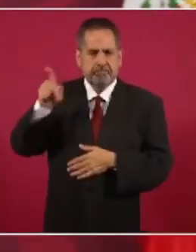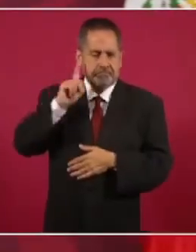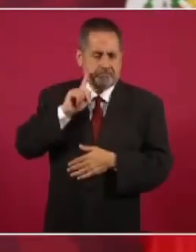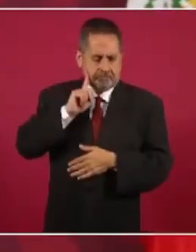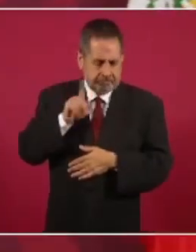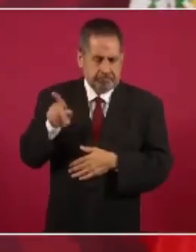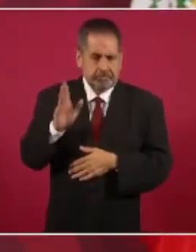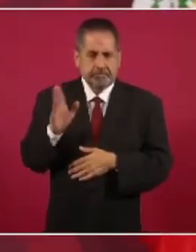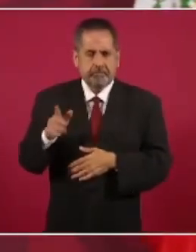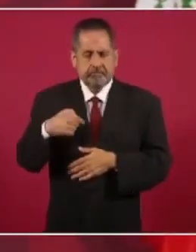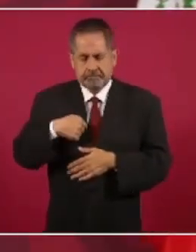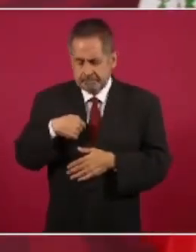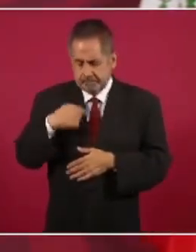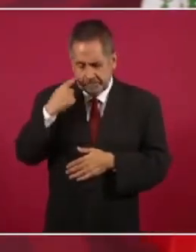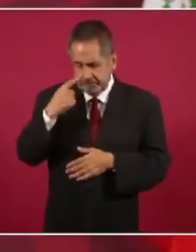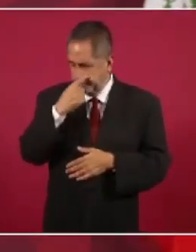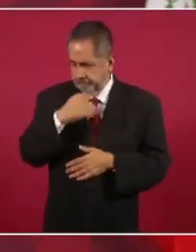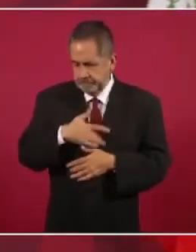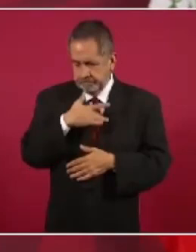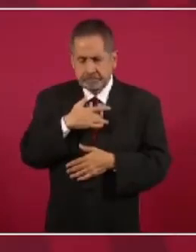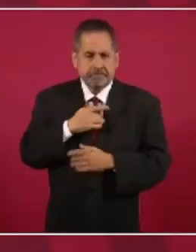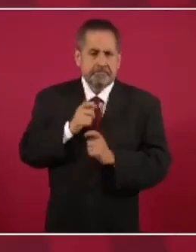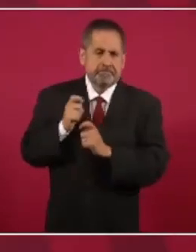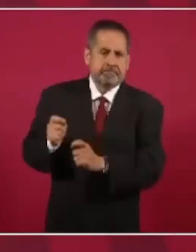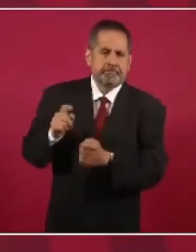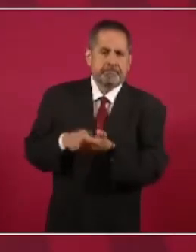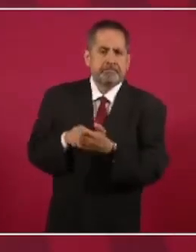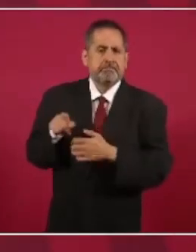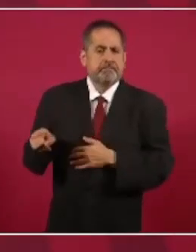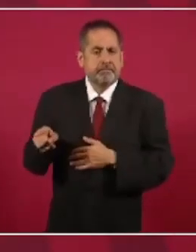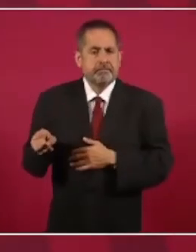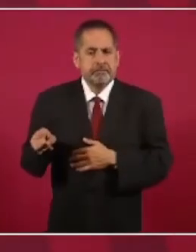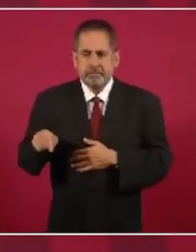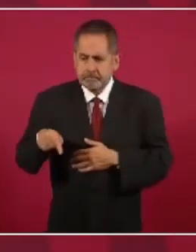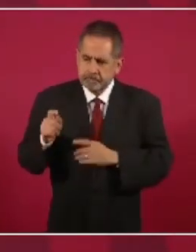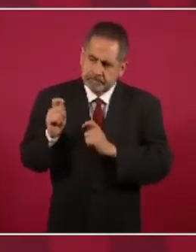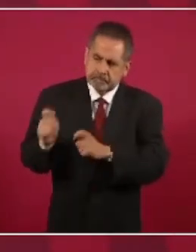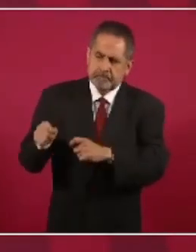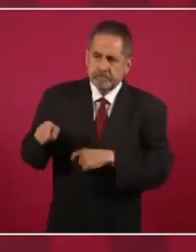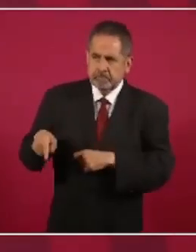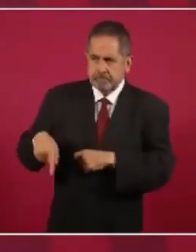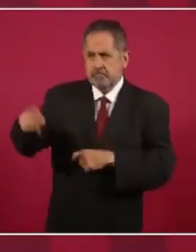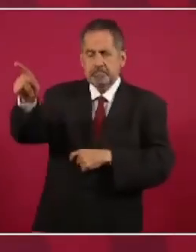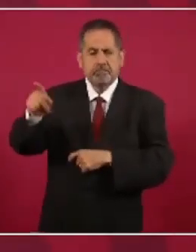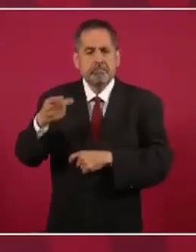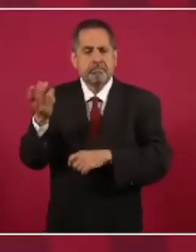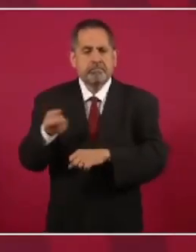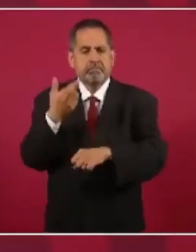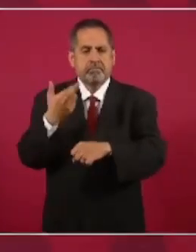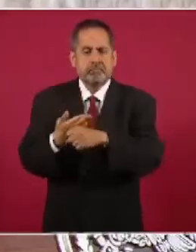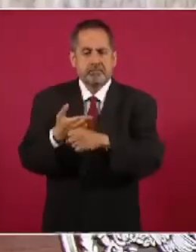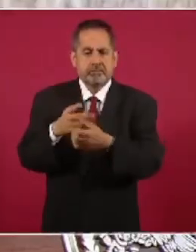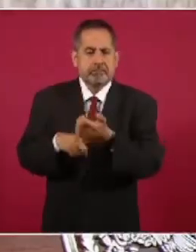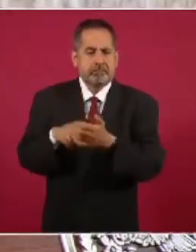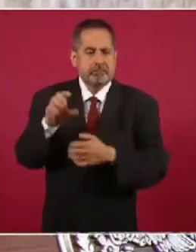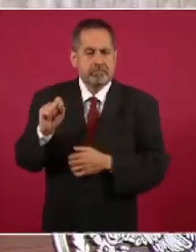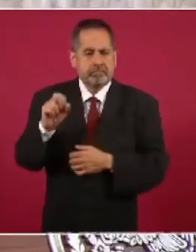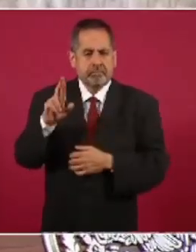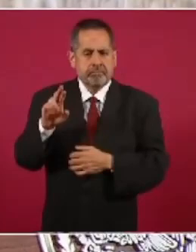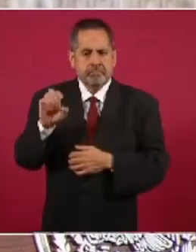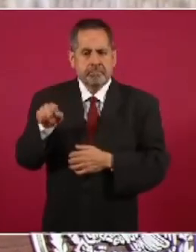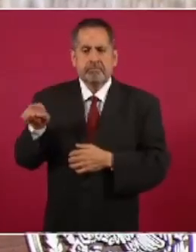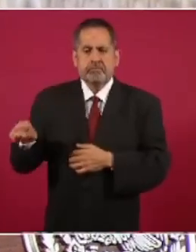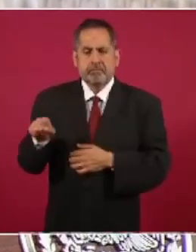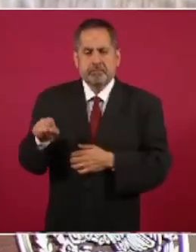y he decidido que nos represente el secretario de Relaciones